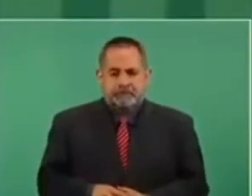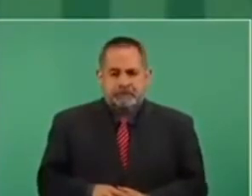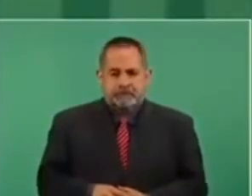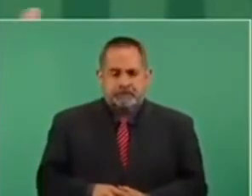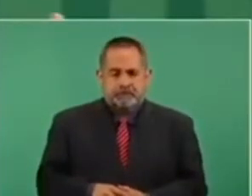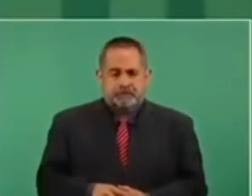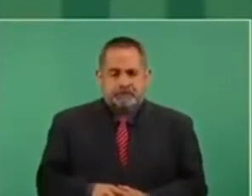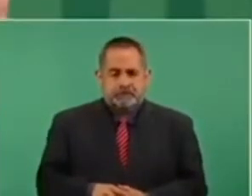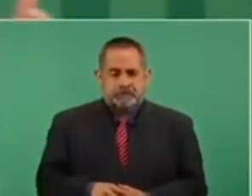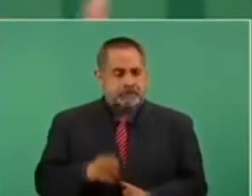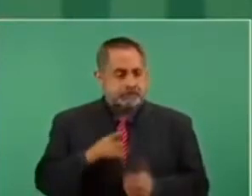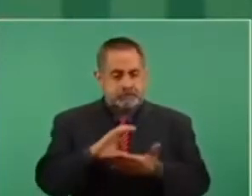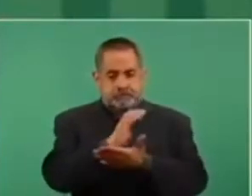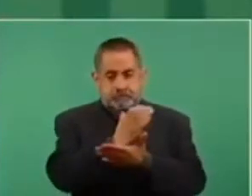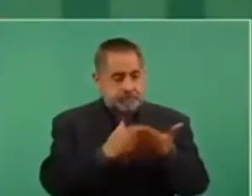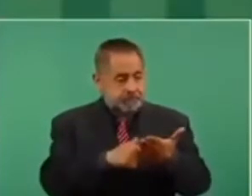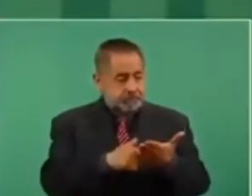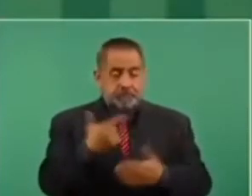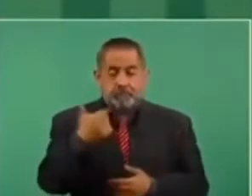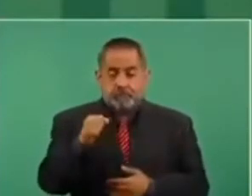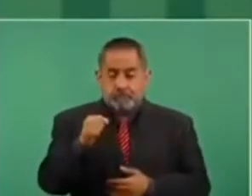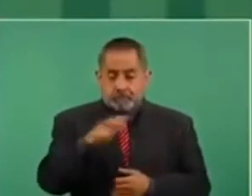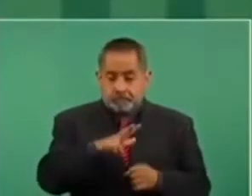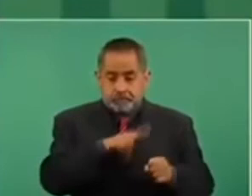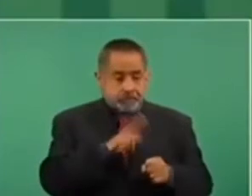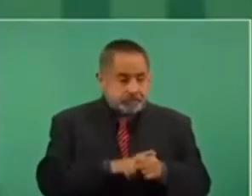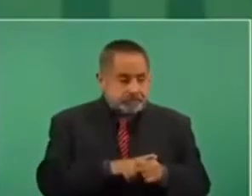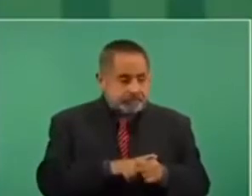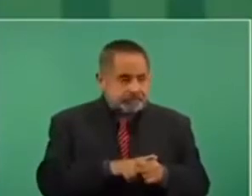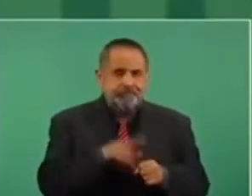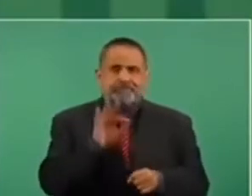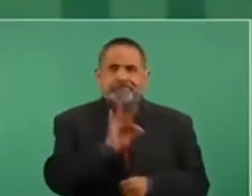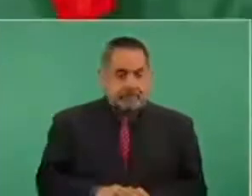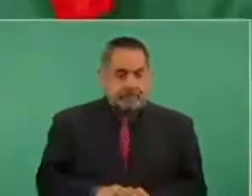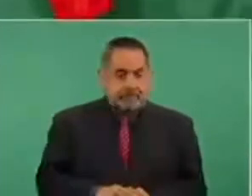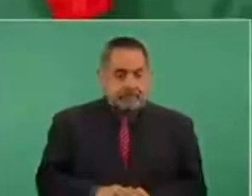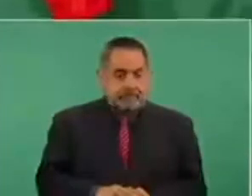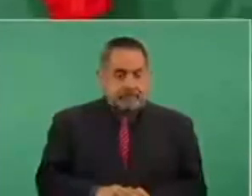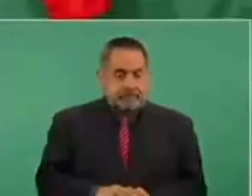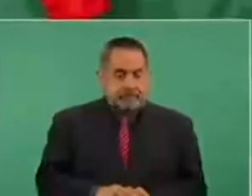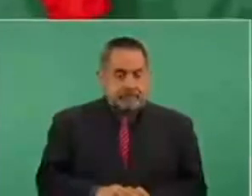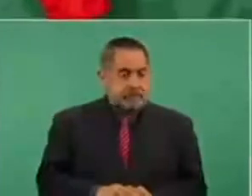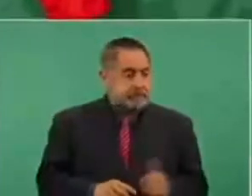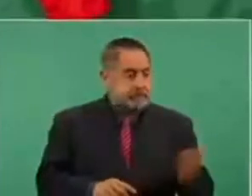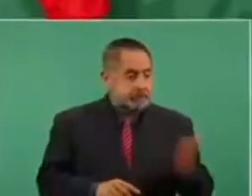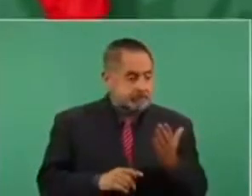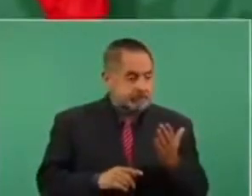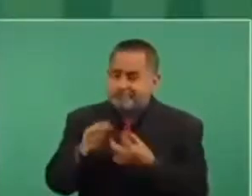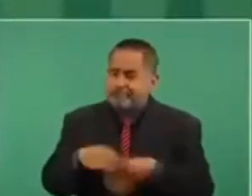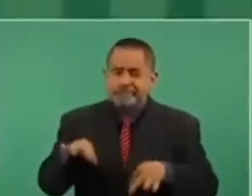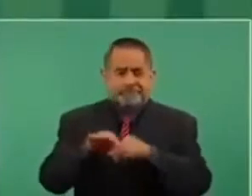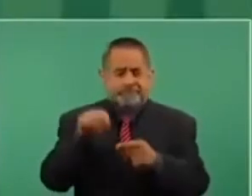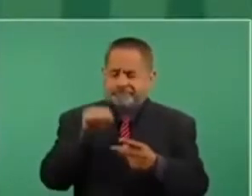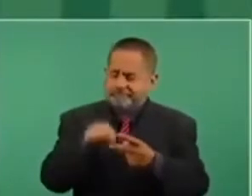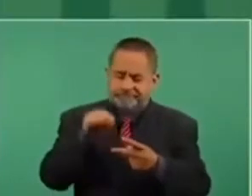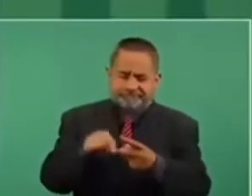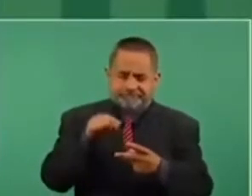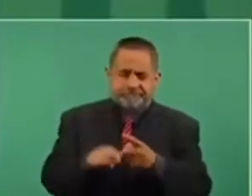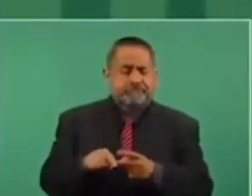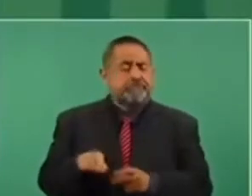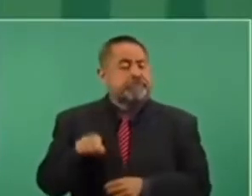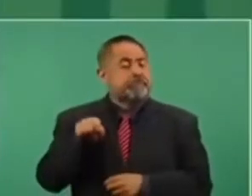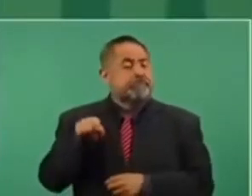el caso del contrato del gas natural tenía una fecha de vencimiento. Tomamos esa decisión. La